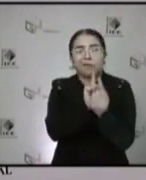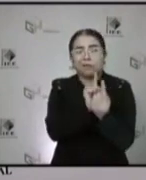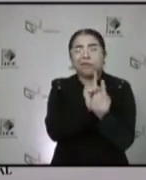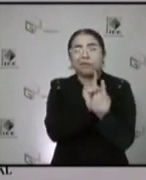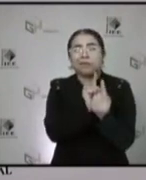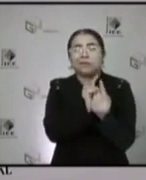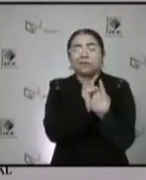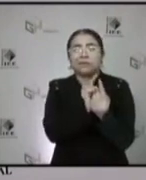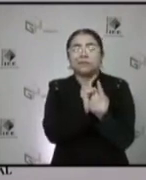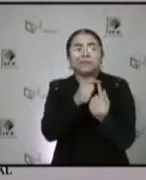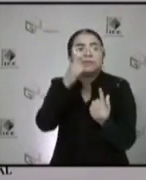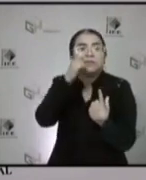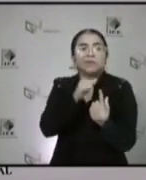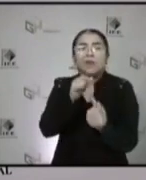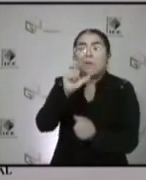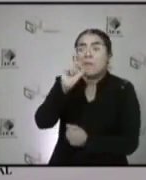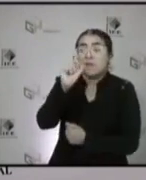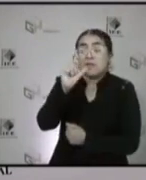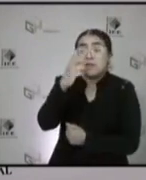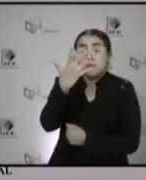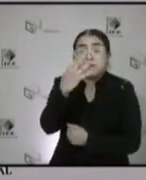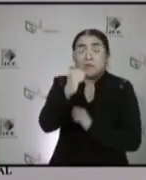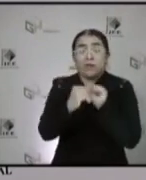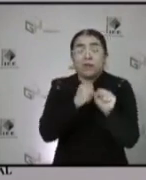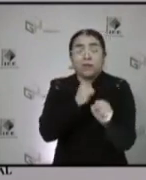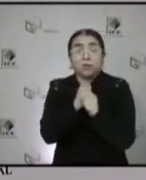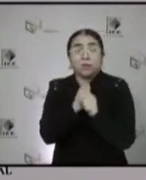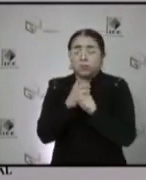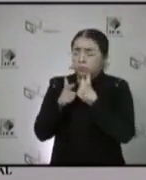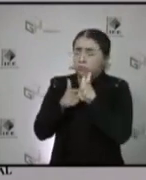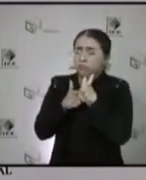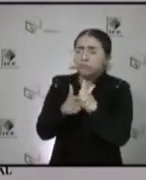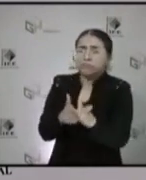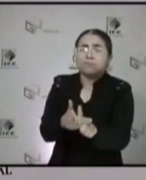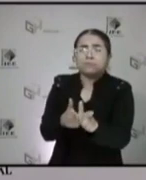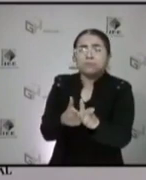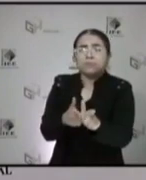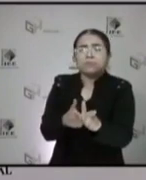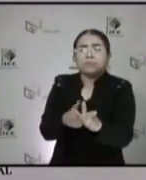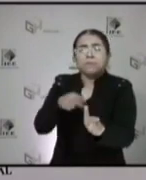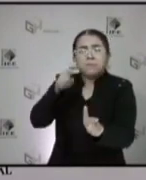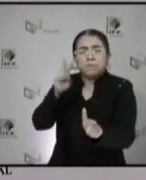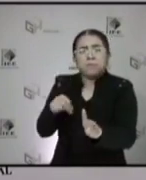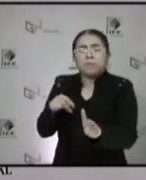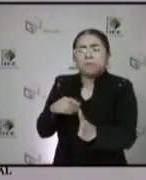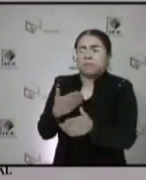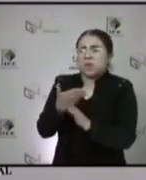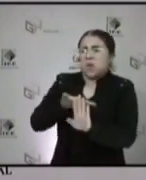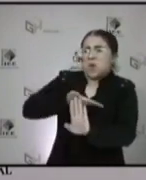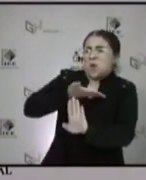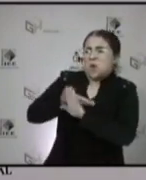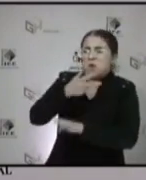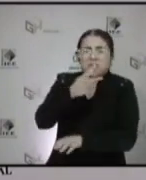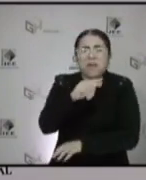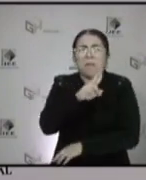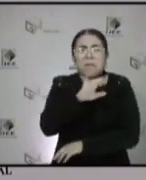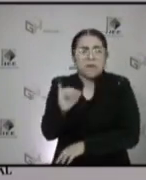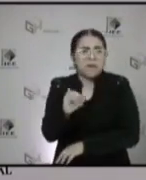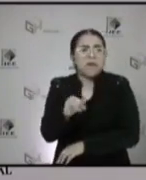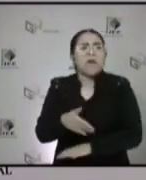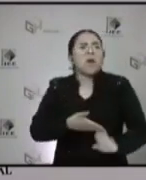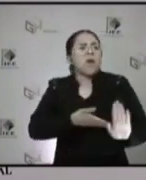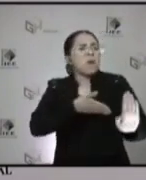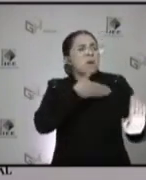sido. Durante más de 25 años la única constante en mi vida es que he sido opositor al PRI, opositor a